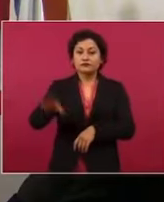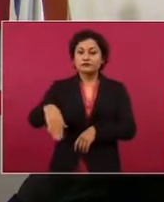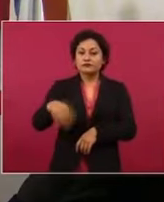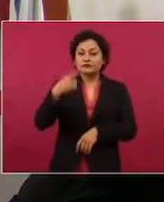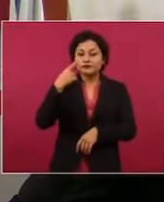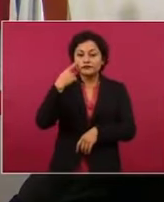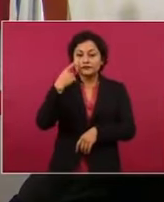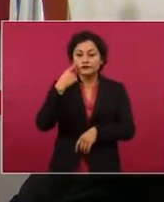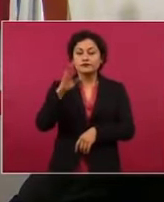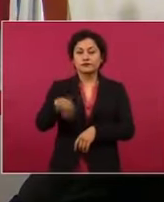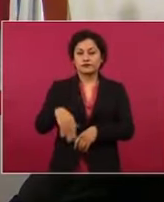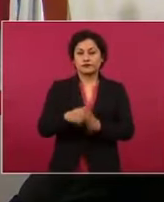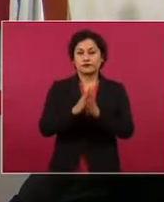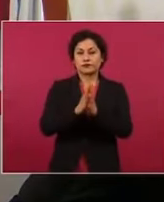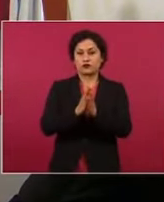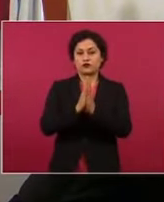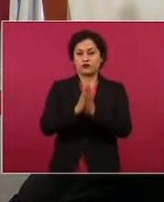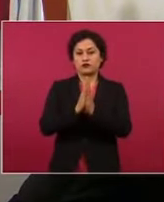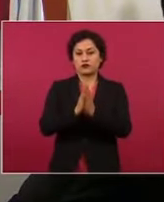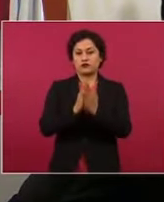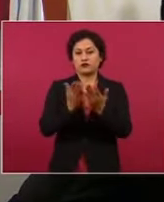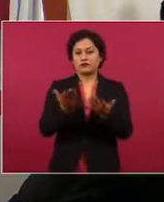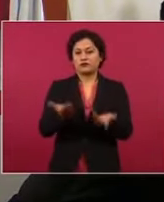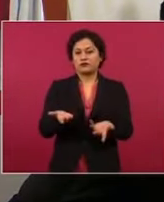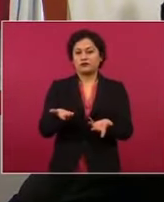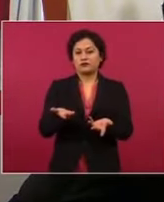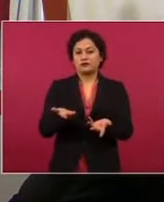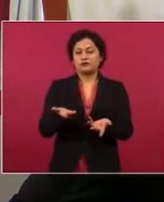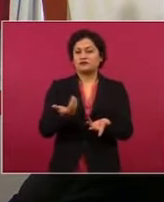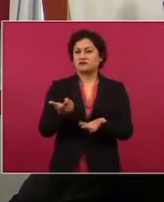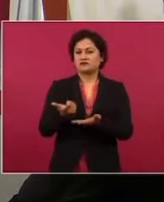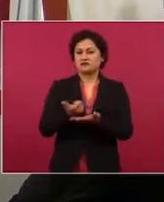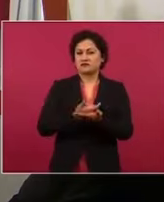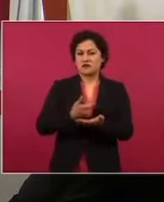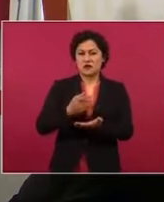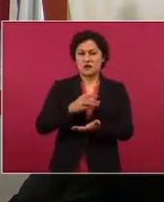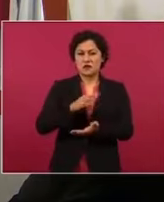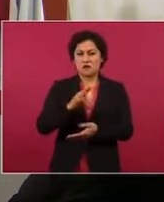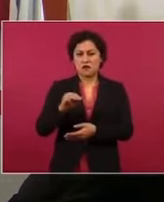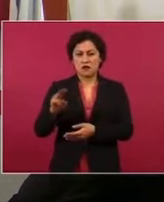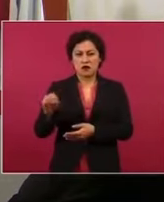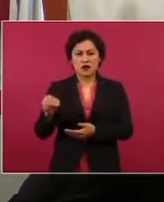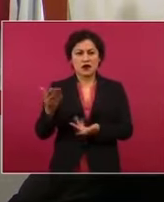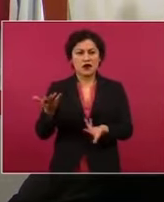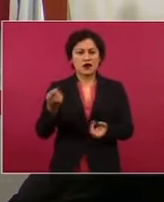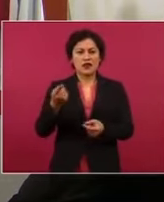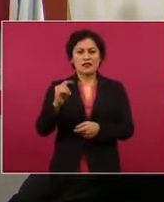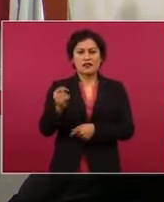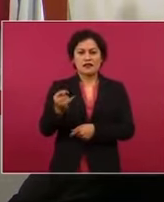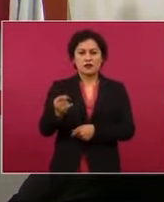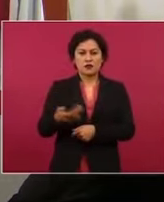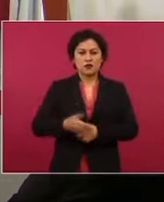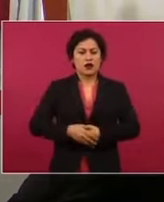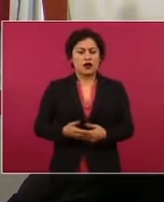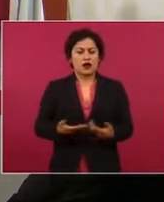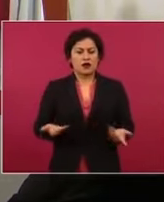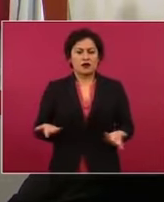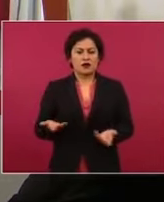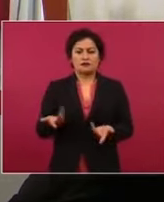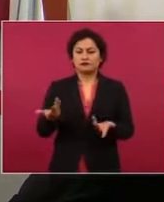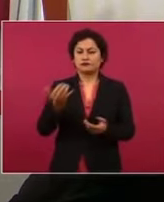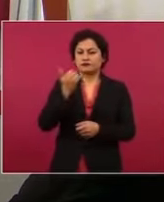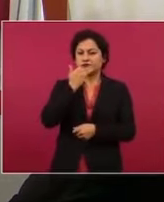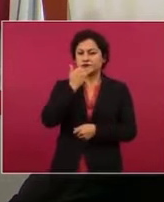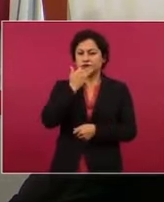Mande. Un favorzote, gordito, no me ha pagado Morelia, no me ha pagado Tijuana. Este estado encima de, no, no son de Álvaro. Cabrón,